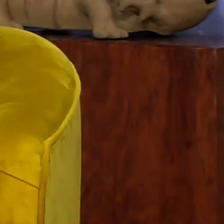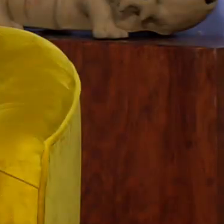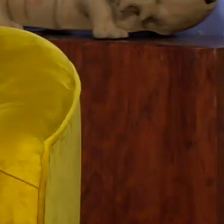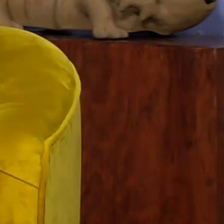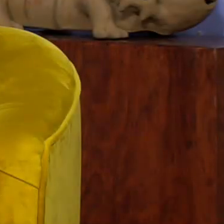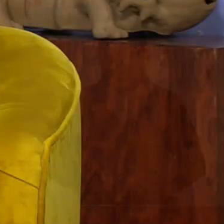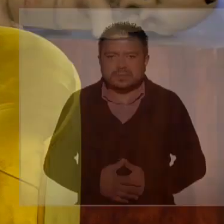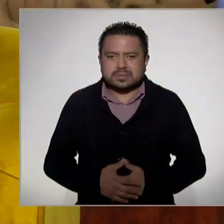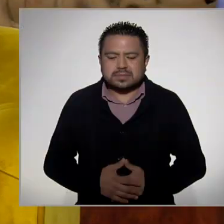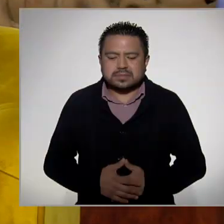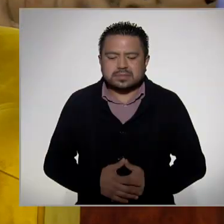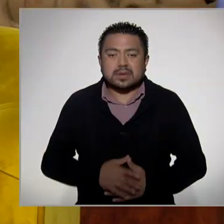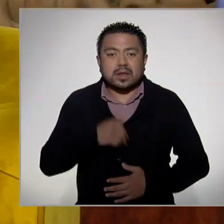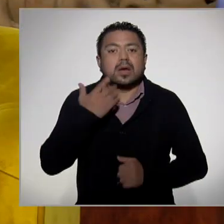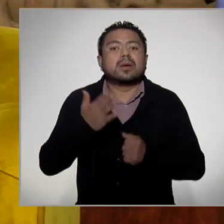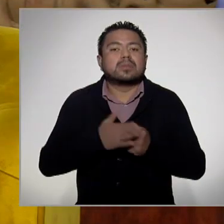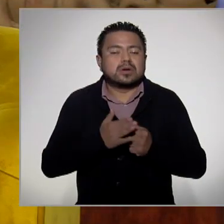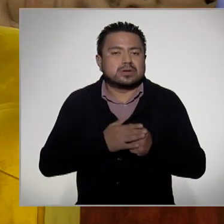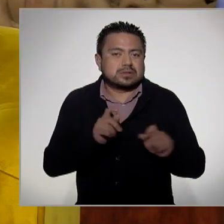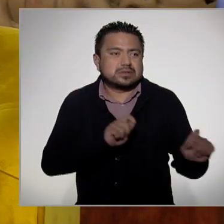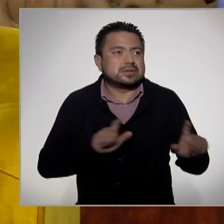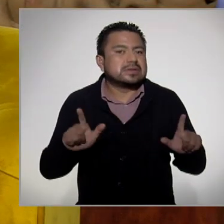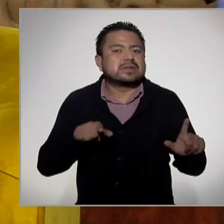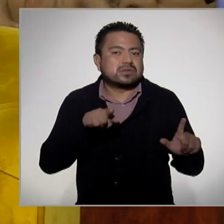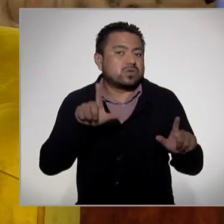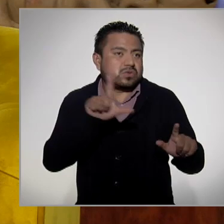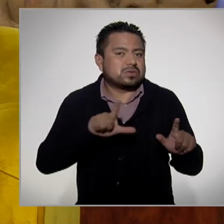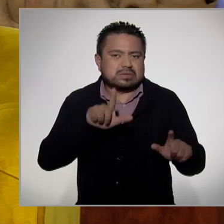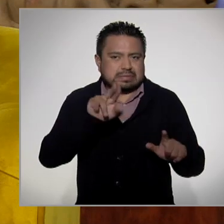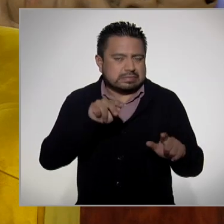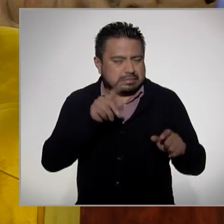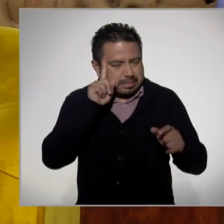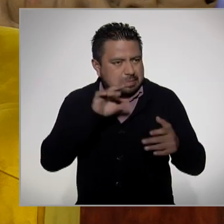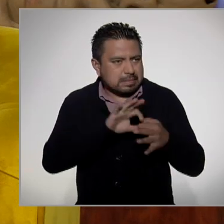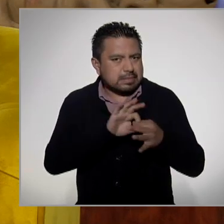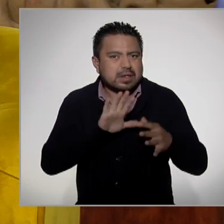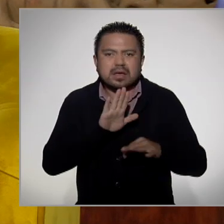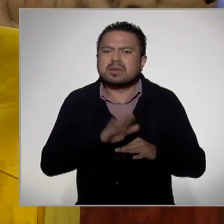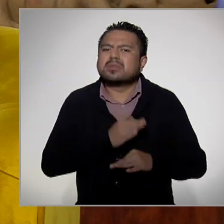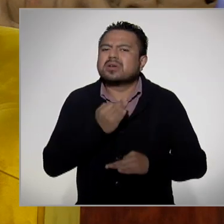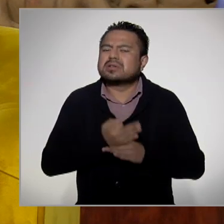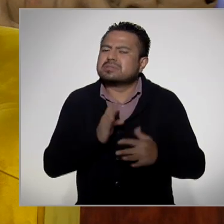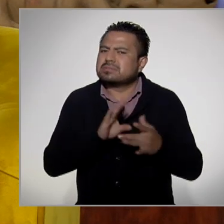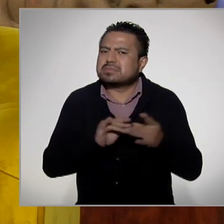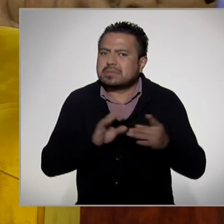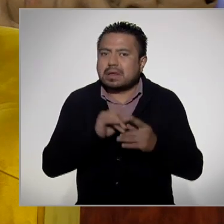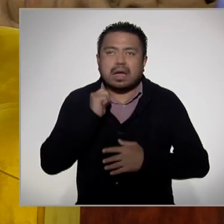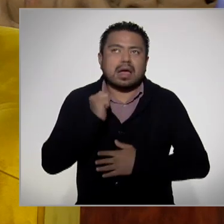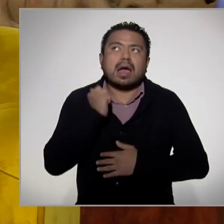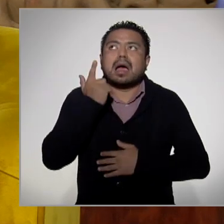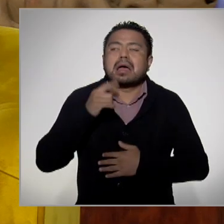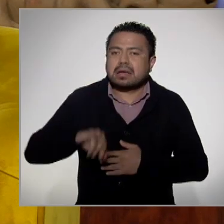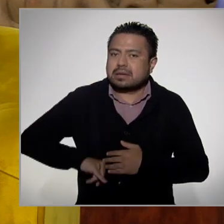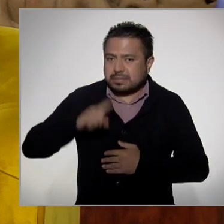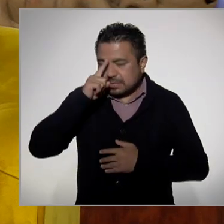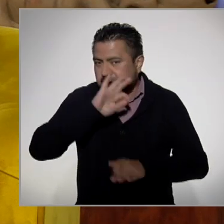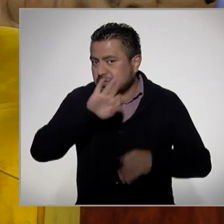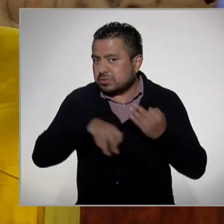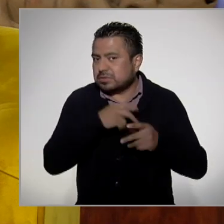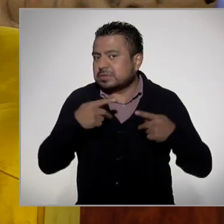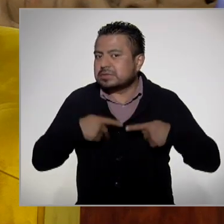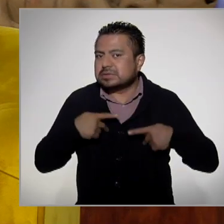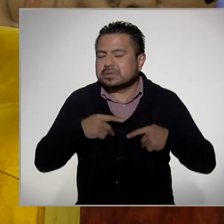no se puede perder nuestro programa el próximo lunes porque vamos a estar hablando de algo interesantísimo para todas las personas